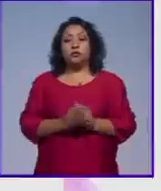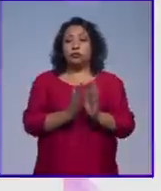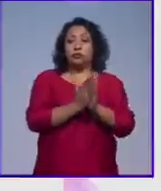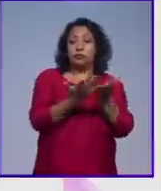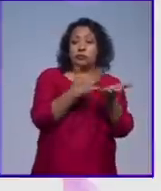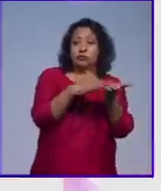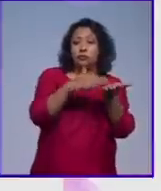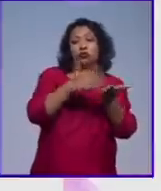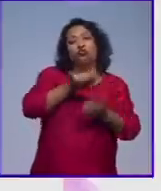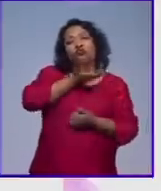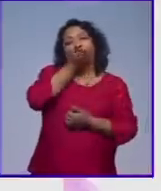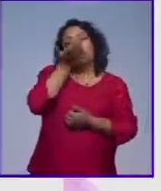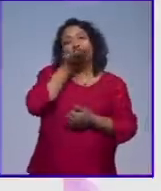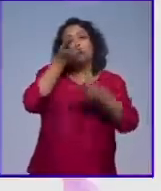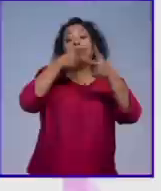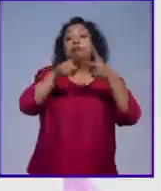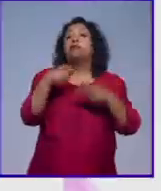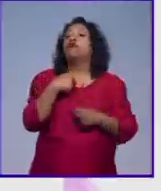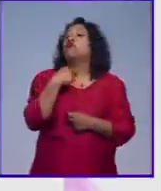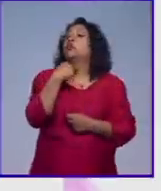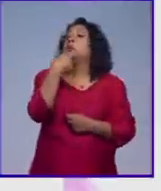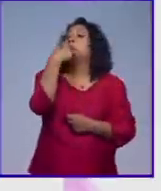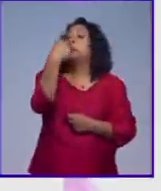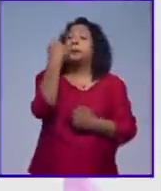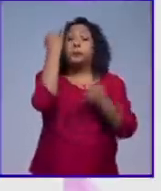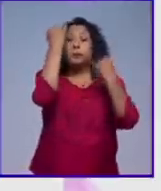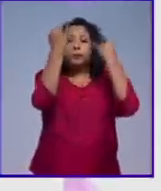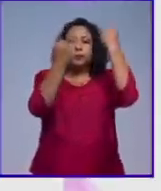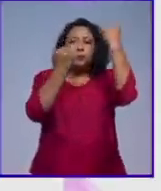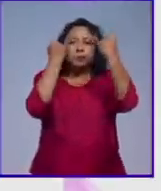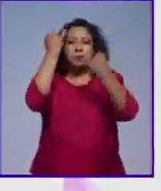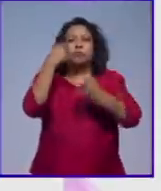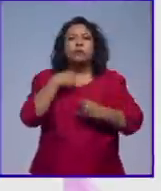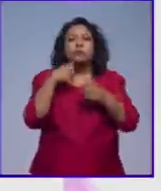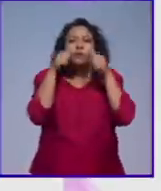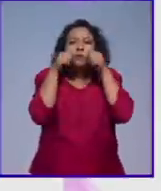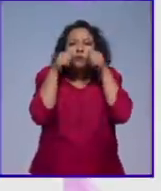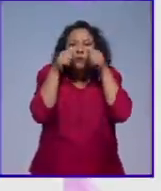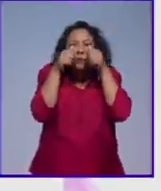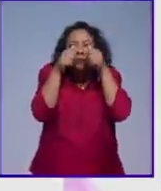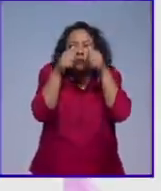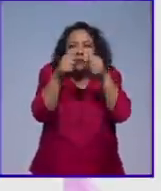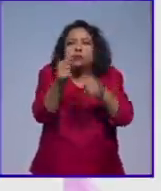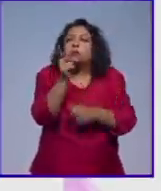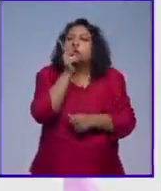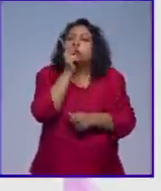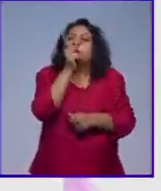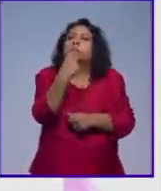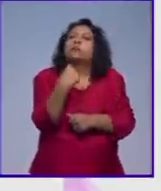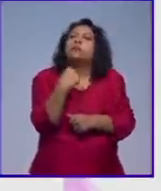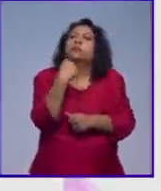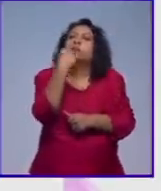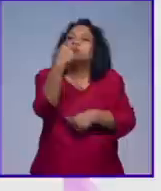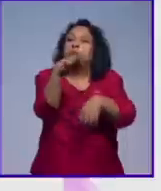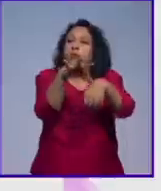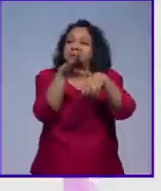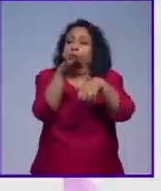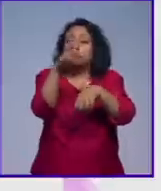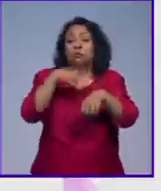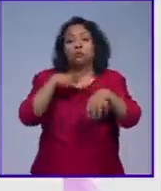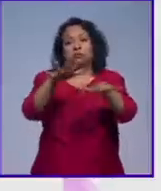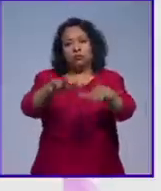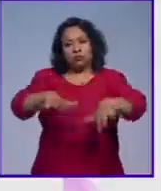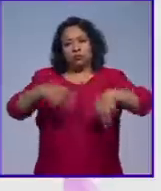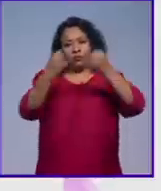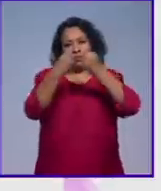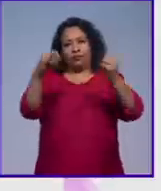Literatura y tradición que nace en la voz. Imaginación que abraza la escucha a través de la palabra viva. En una ceremonia de